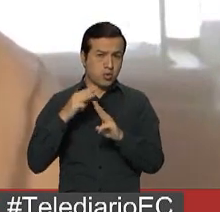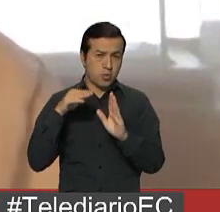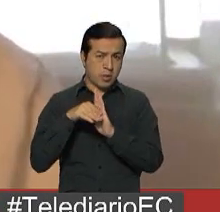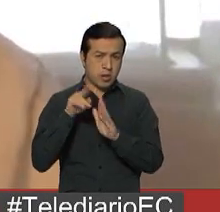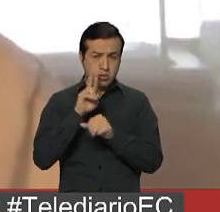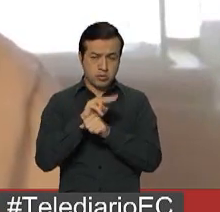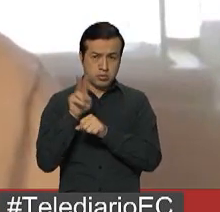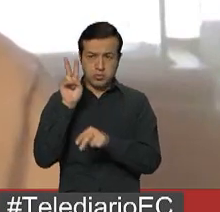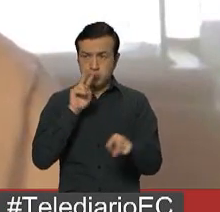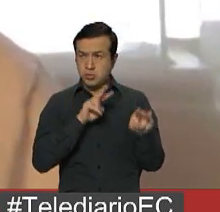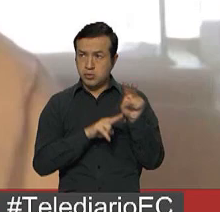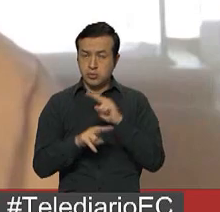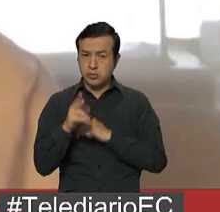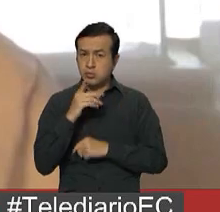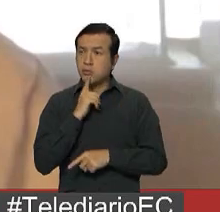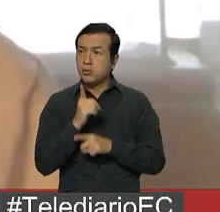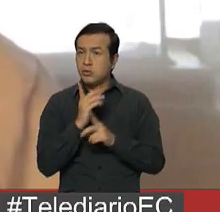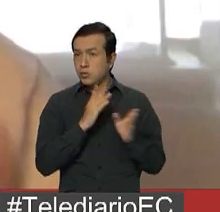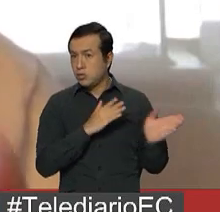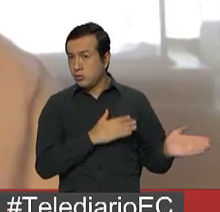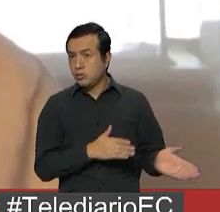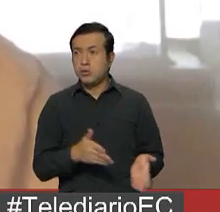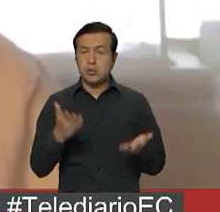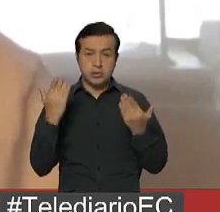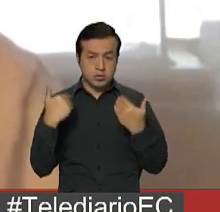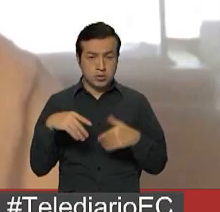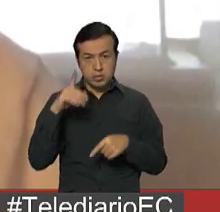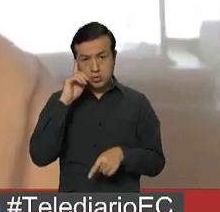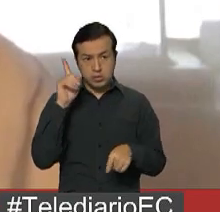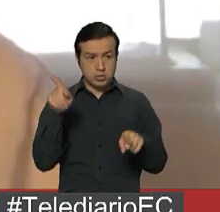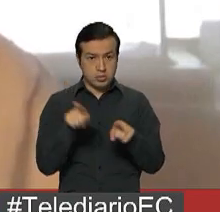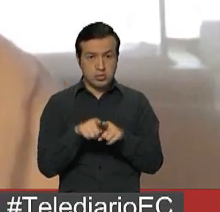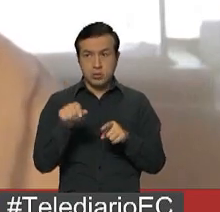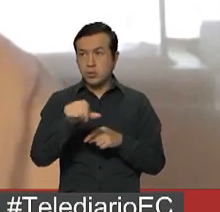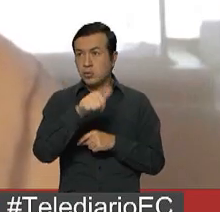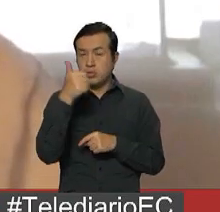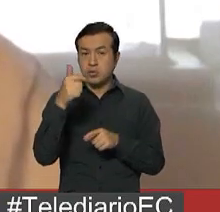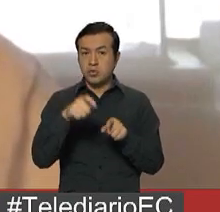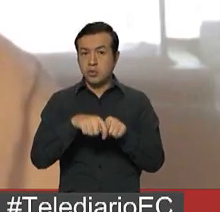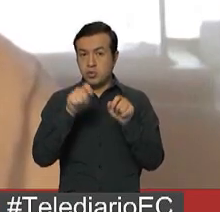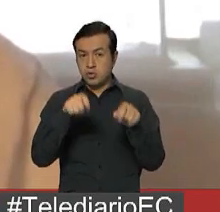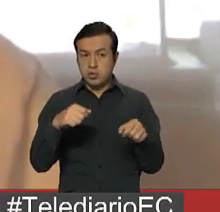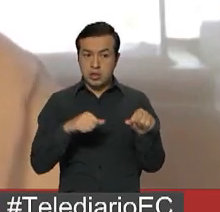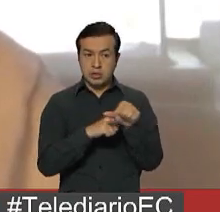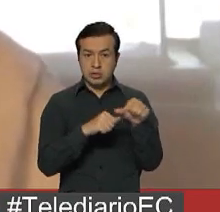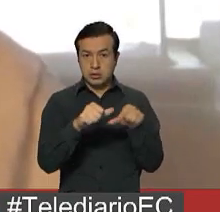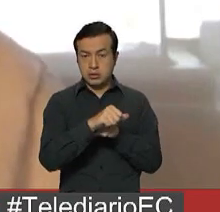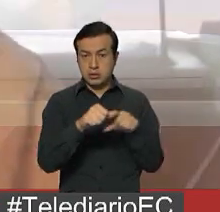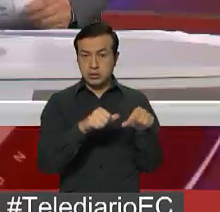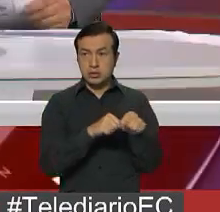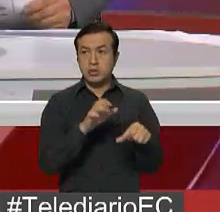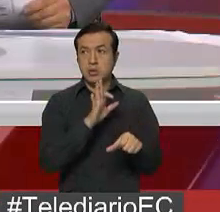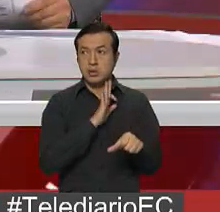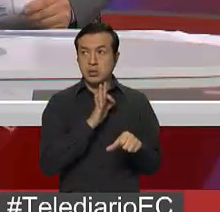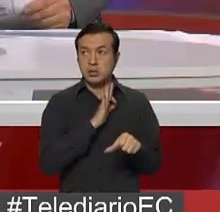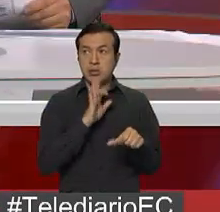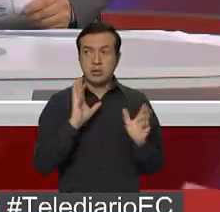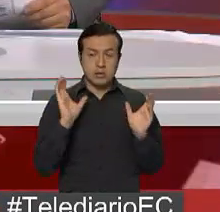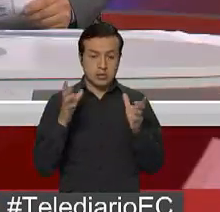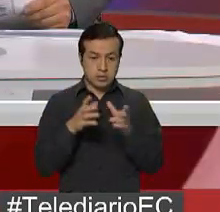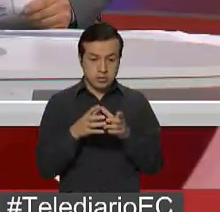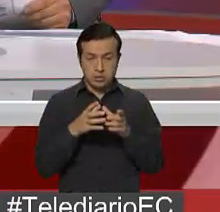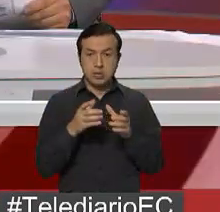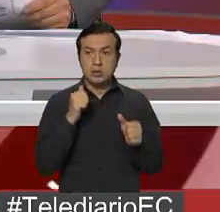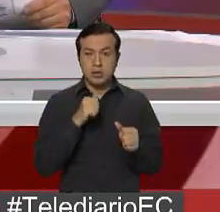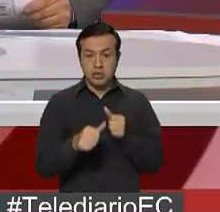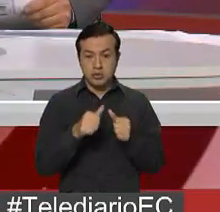recordó sobre eso hemos hemos suscrito también otro convenio de asistencia técnica con el departamento del tesoro